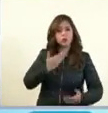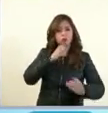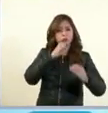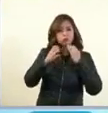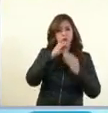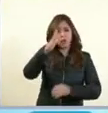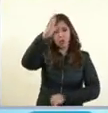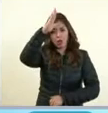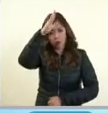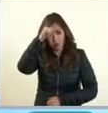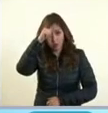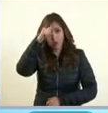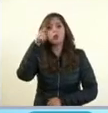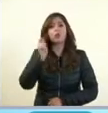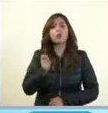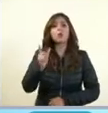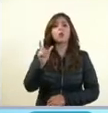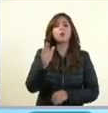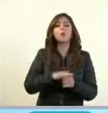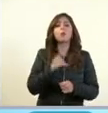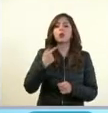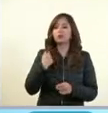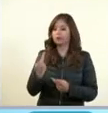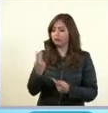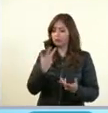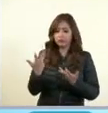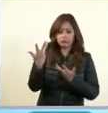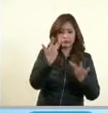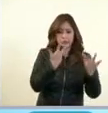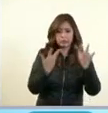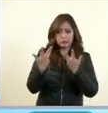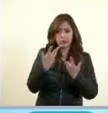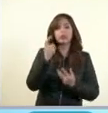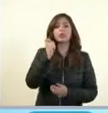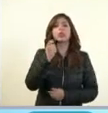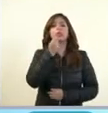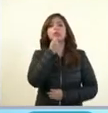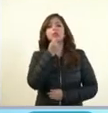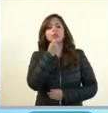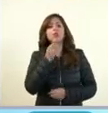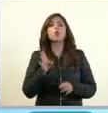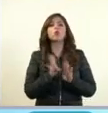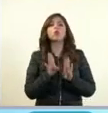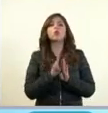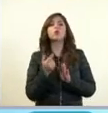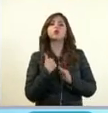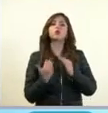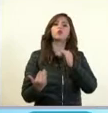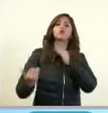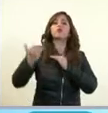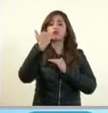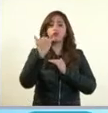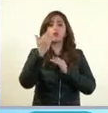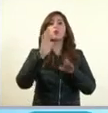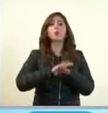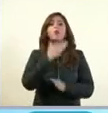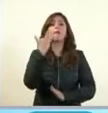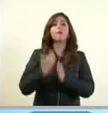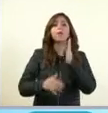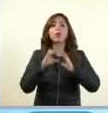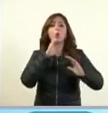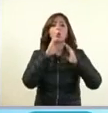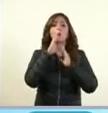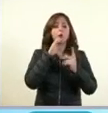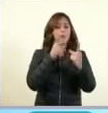huequitos de incertidumbre Claro. el niño no se suba, porque eso es lo que está pasando, que como no te pones de acuerdo entre pareja, entonces